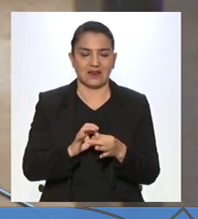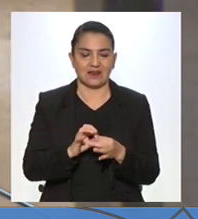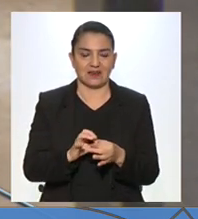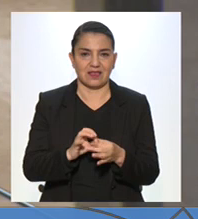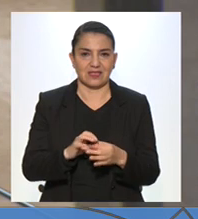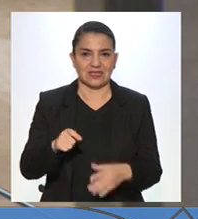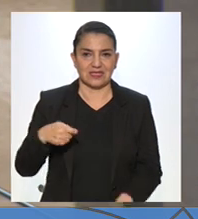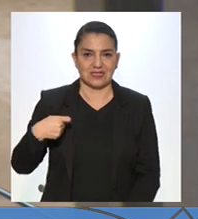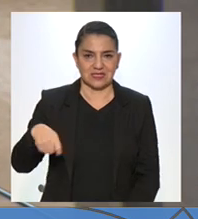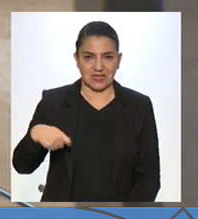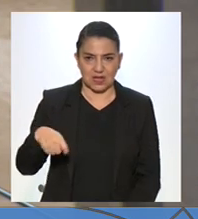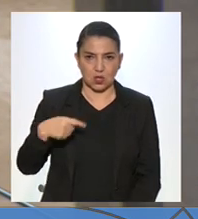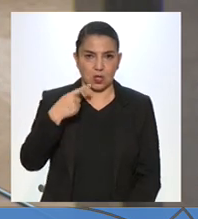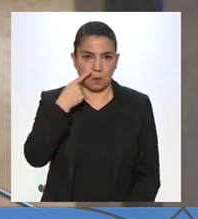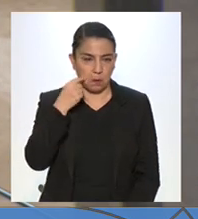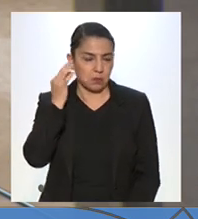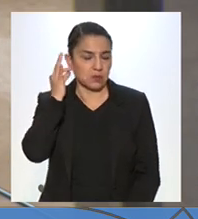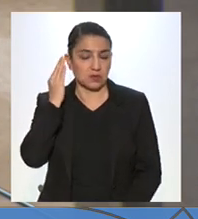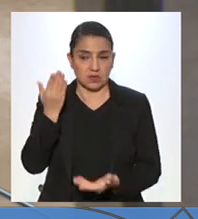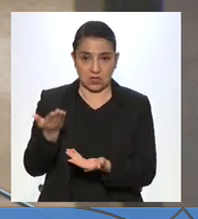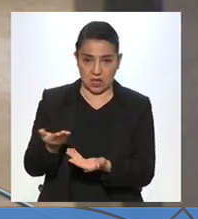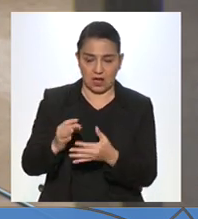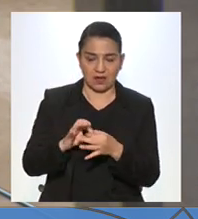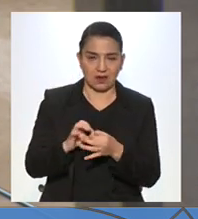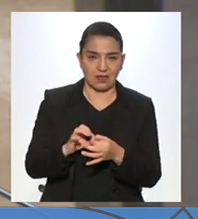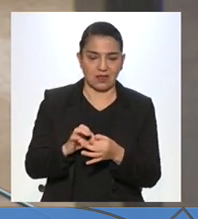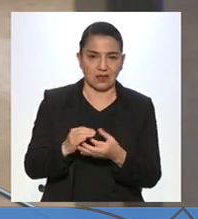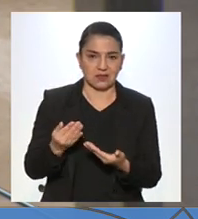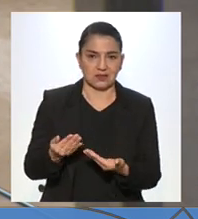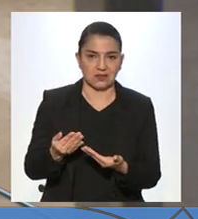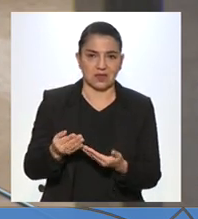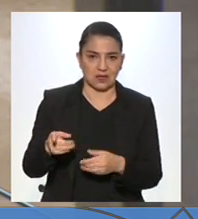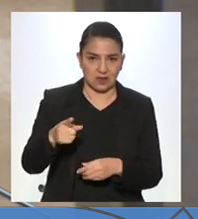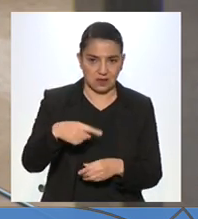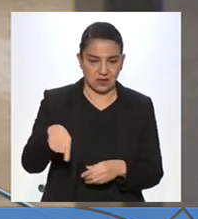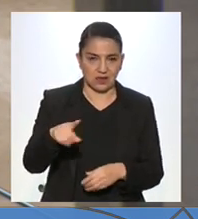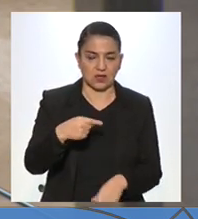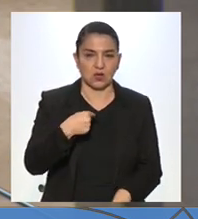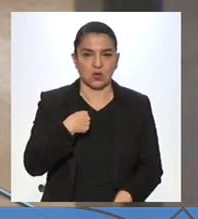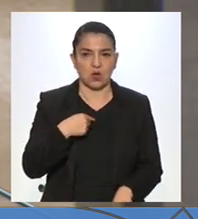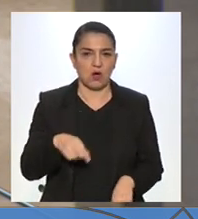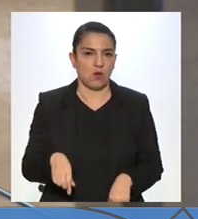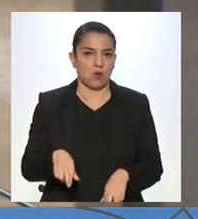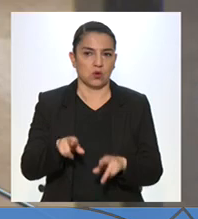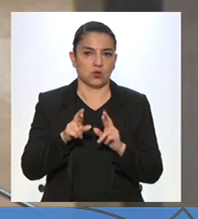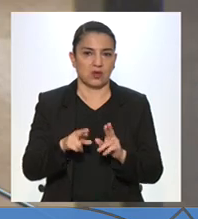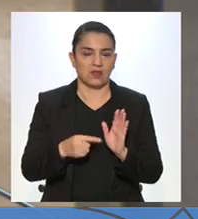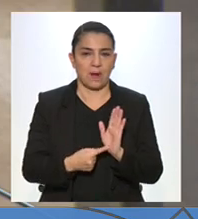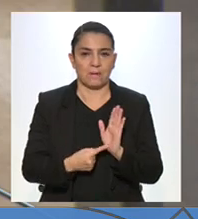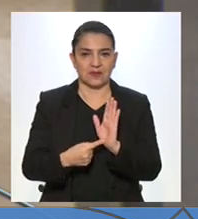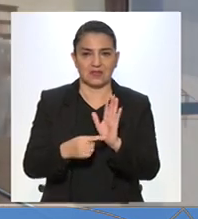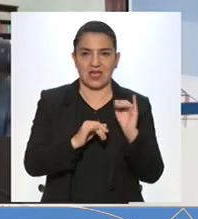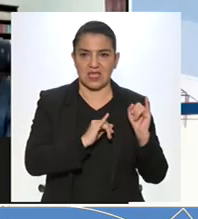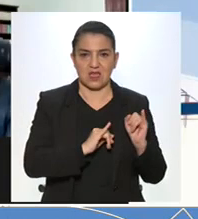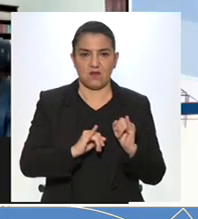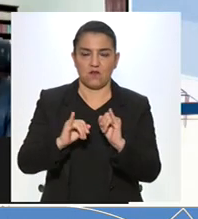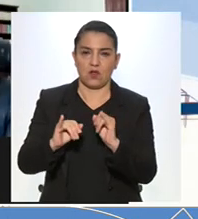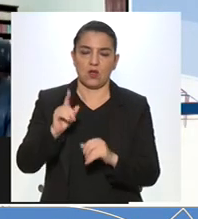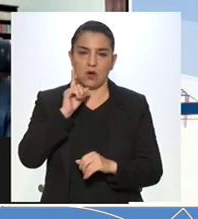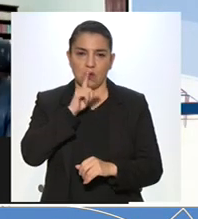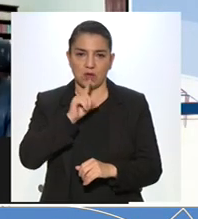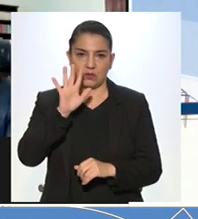las senadoras y senadores que... a los cuales me ha tocado la oportunidad de presentarles estos informes durante los